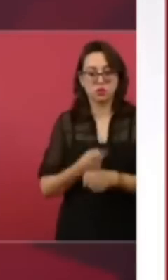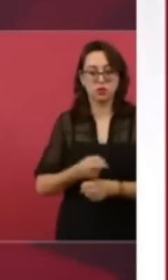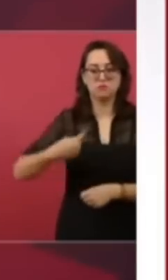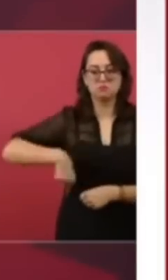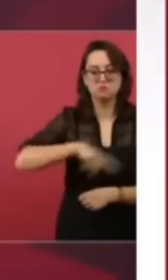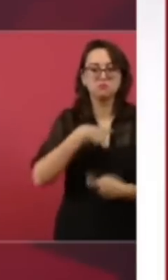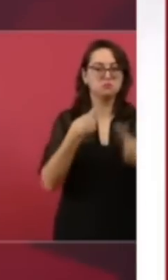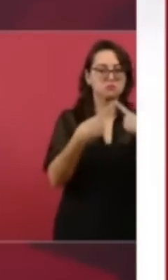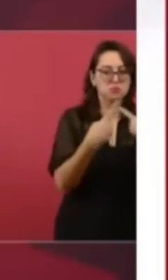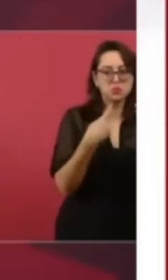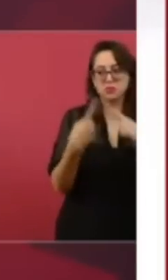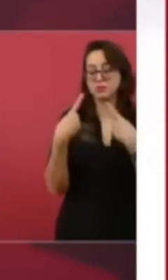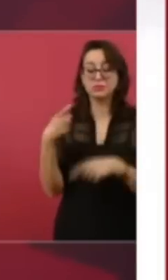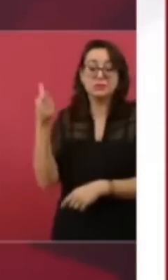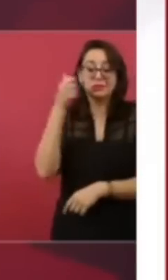juez,